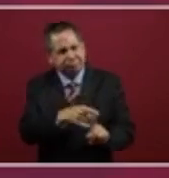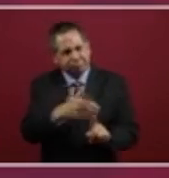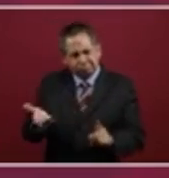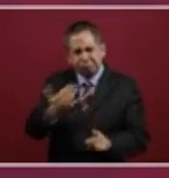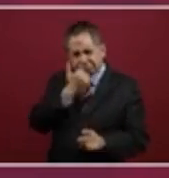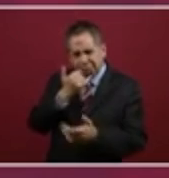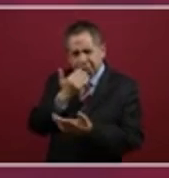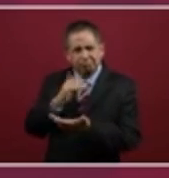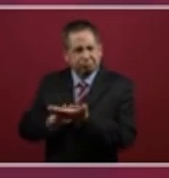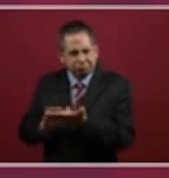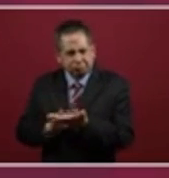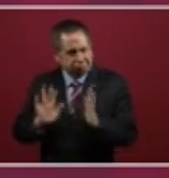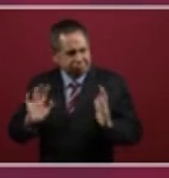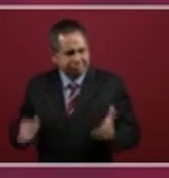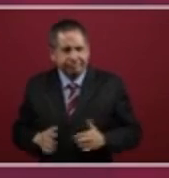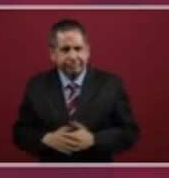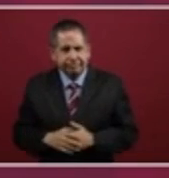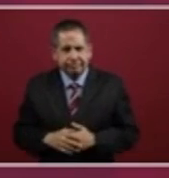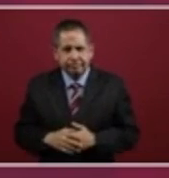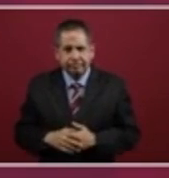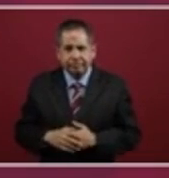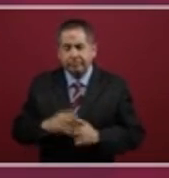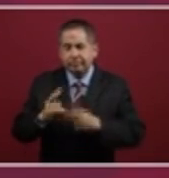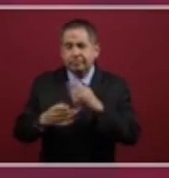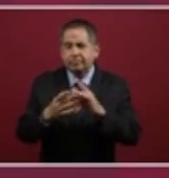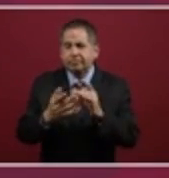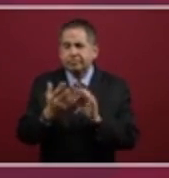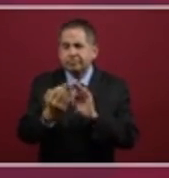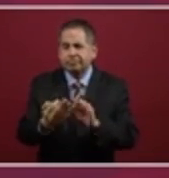Y esto que les digo, bueno, les voy a decir hasta quién